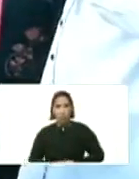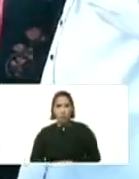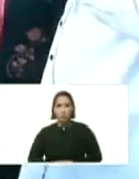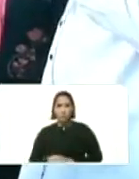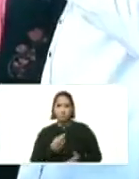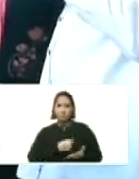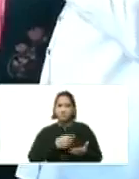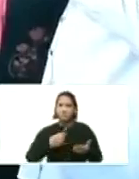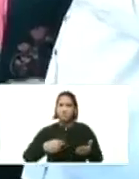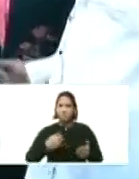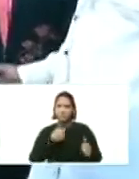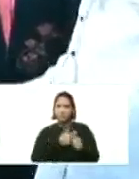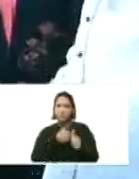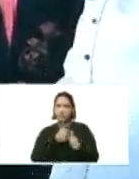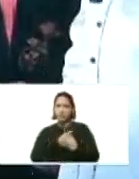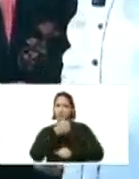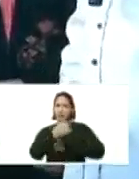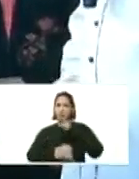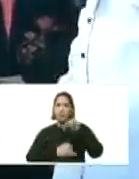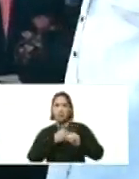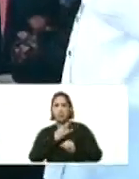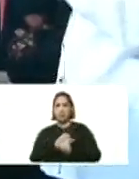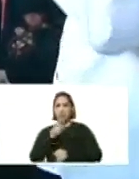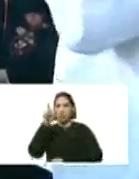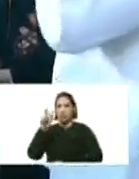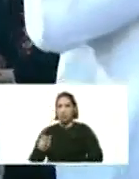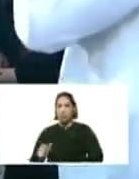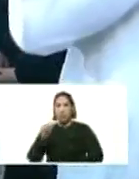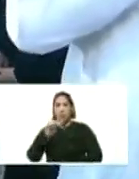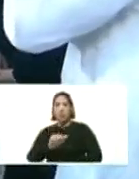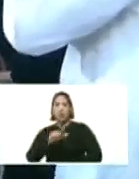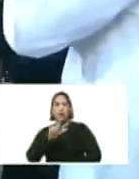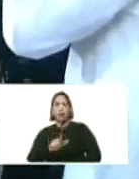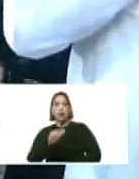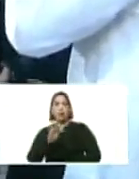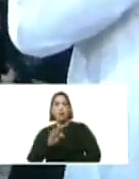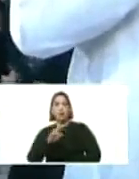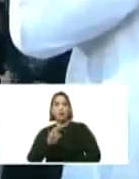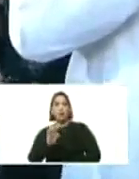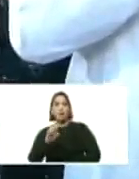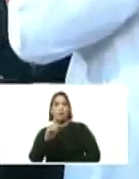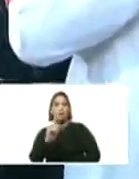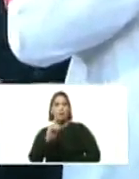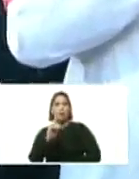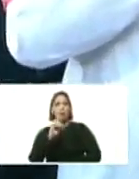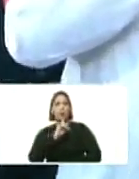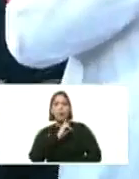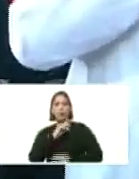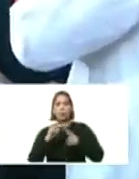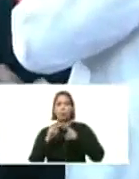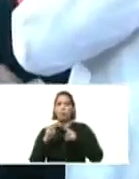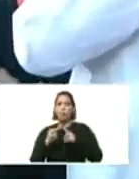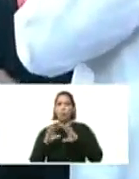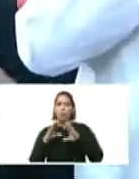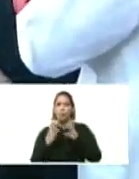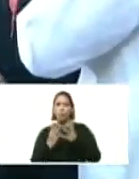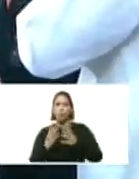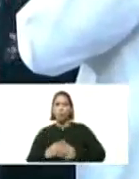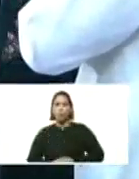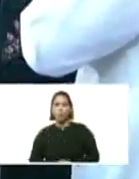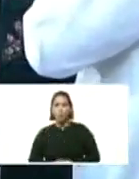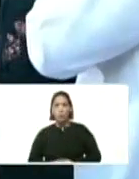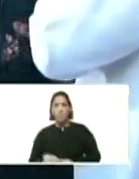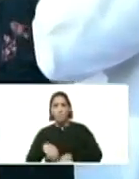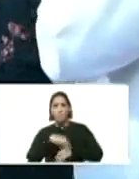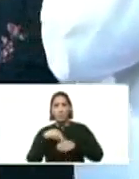escritor y asesor internacional Alfred Nazaret, mejor conocido en el mundo como Wang Yun Li.